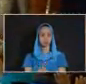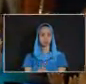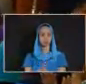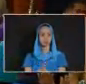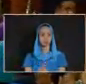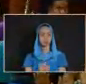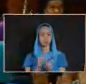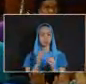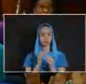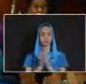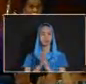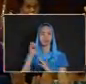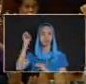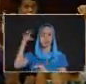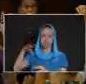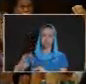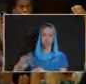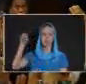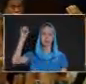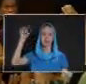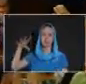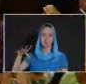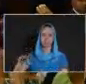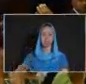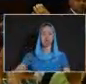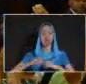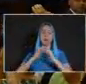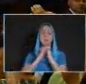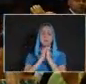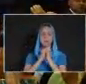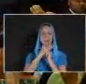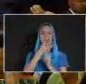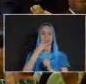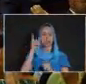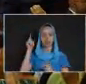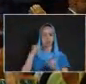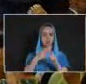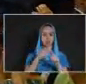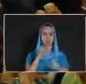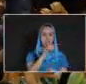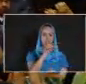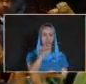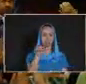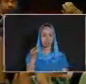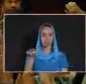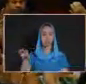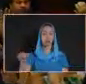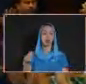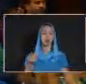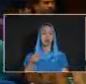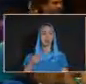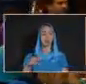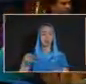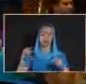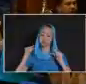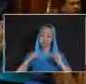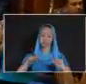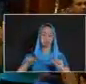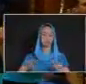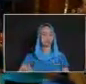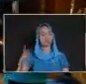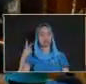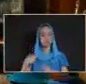Vamos a orar. Bendígalos. Pídale a Dios por ellos. Lo que sucedió, ya le sucedió, pero gracias a Dios están vivos